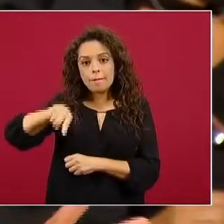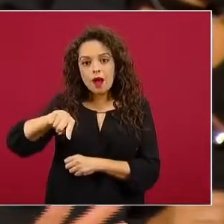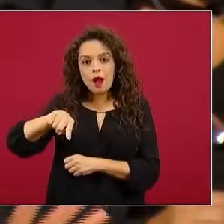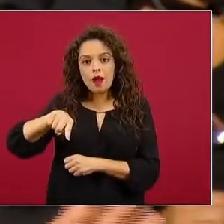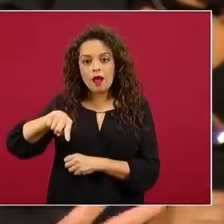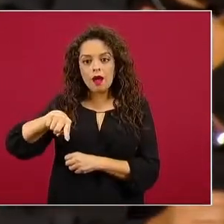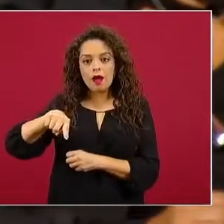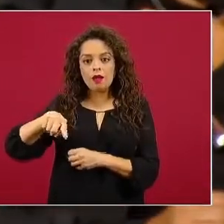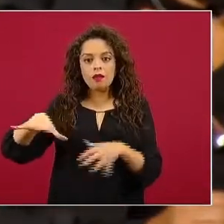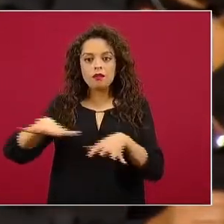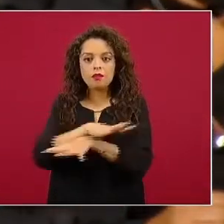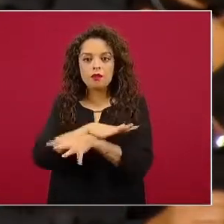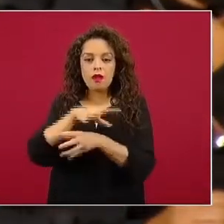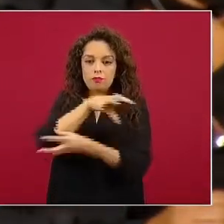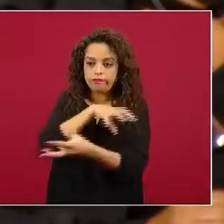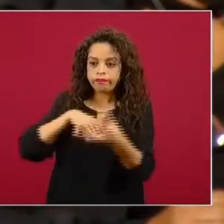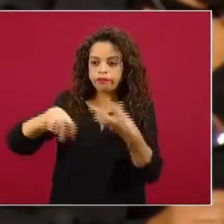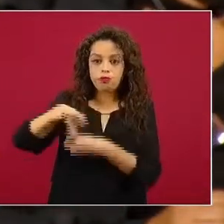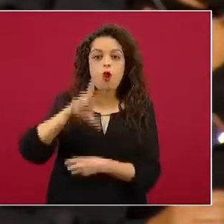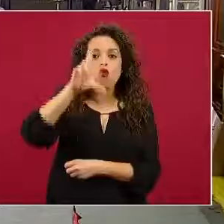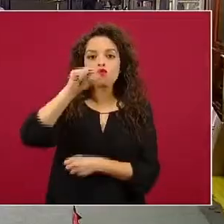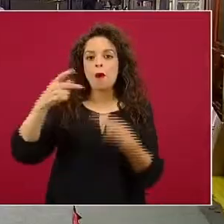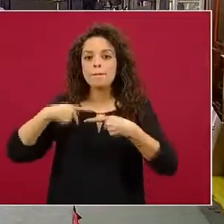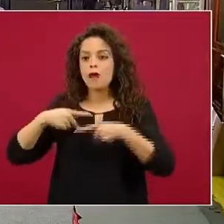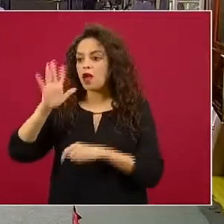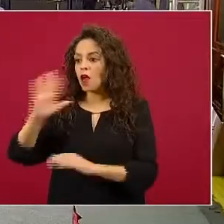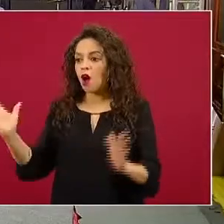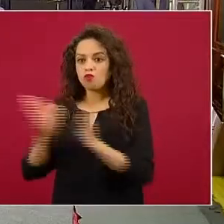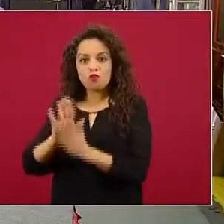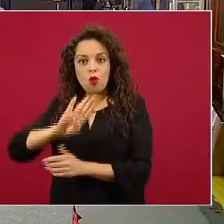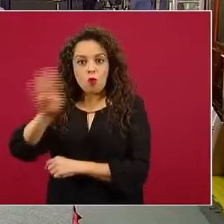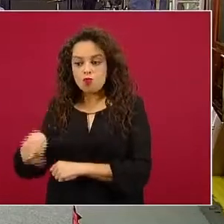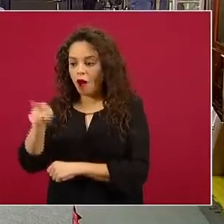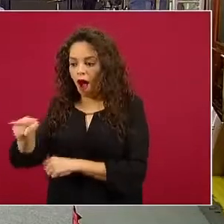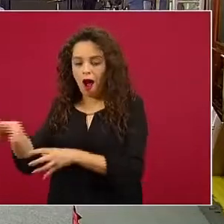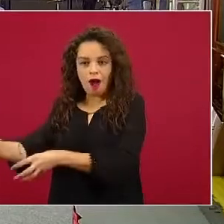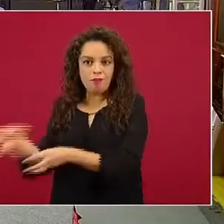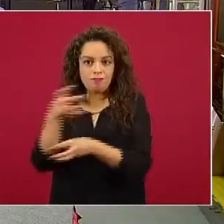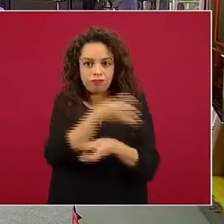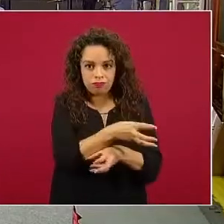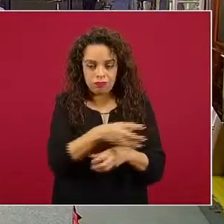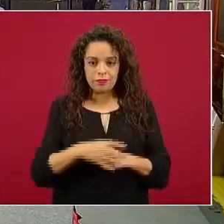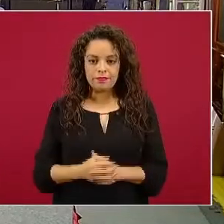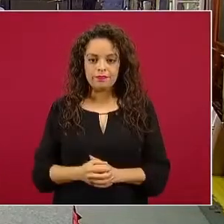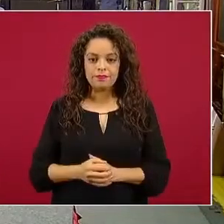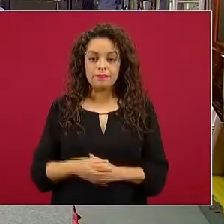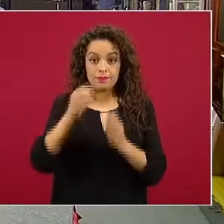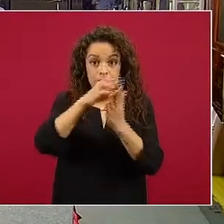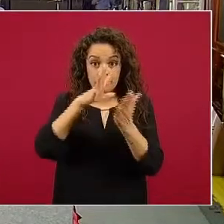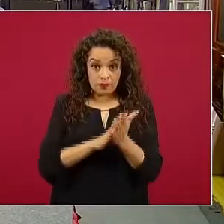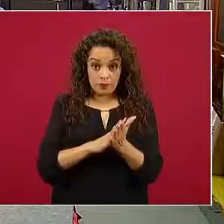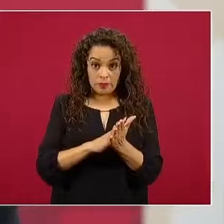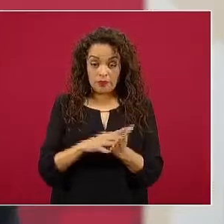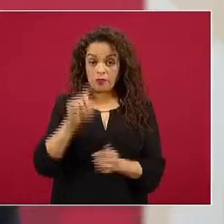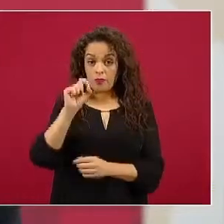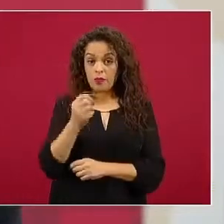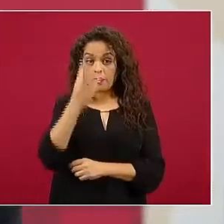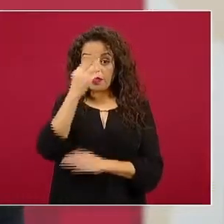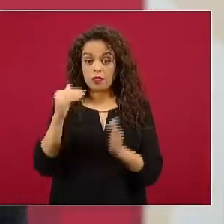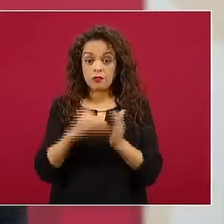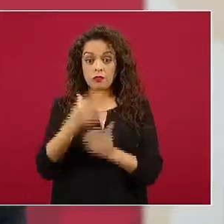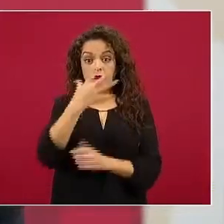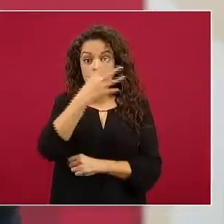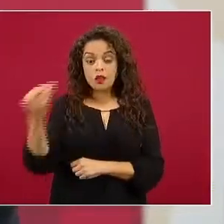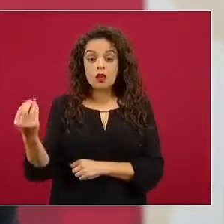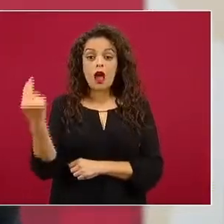no por la parte del cadavérico. Gracias. Nuestro Registro Nacional de Trasplantes, de los 23.500 que están en